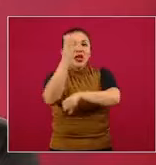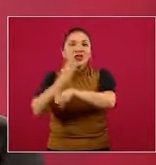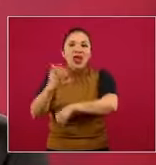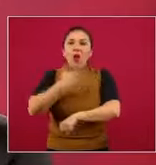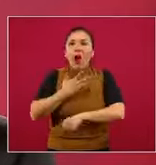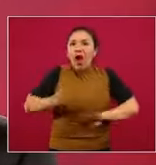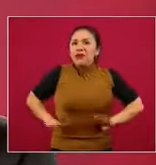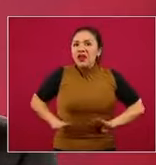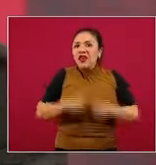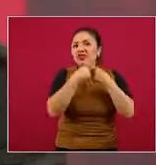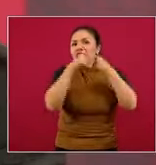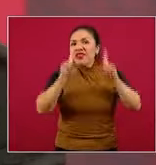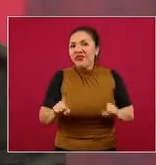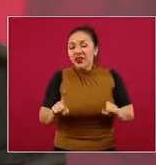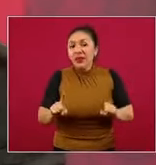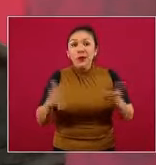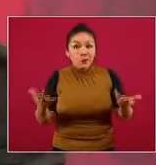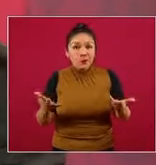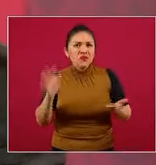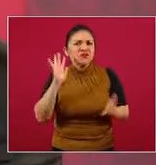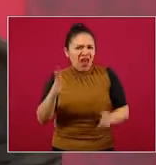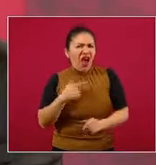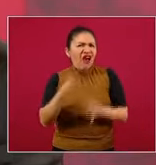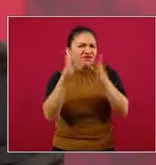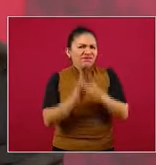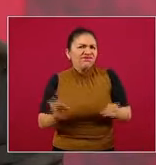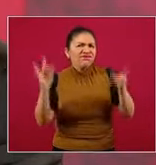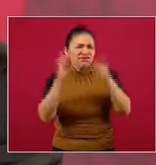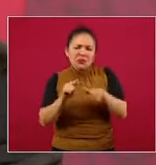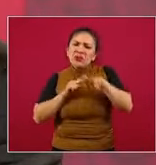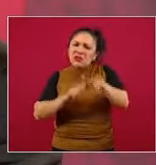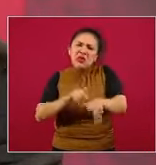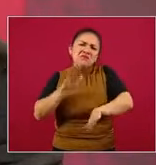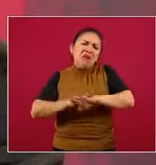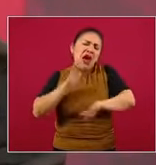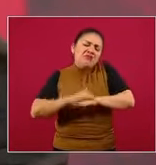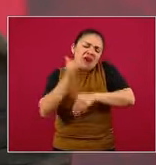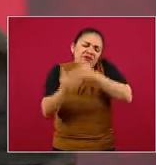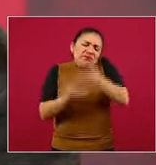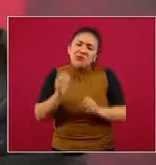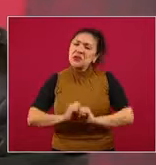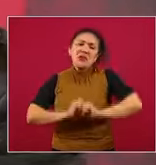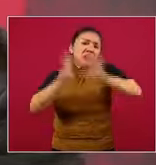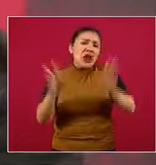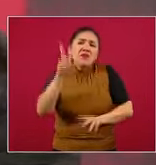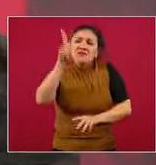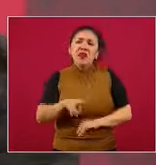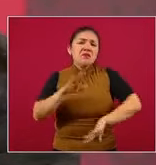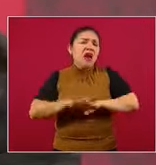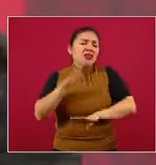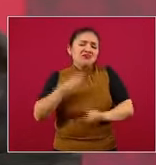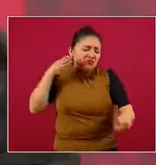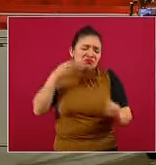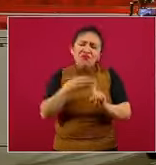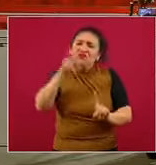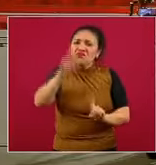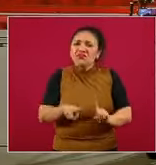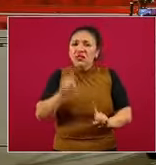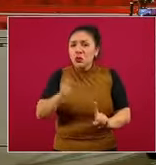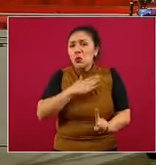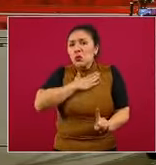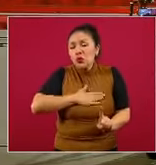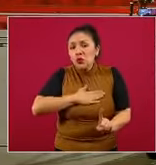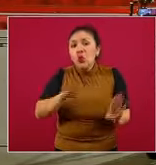otras características. Lo hemos ido informando y lo seguiremos informando con toda claridad, con toda objetividad, de acuerdo a